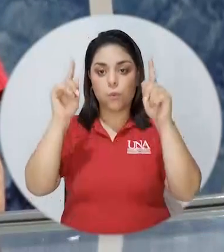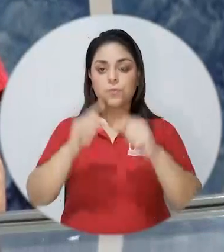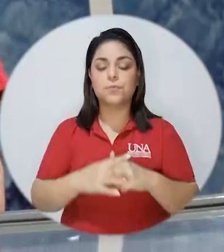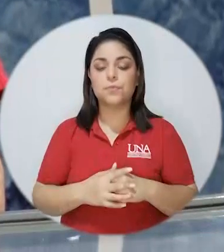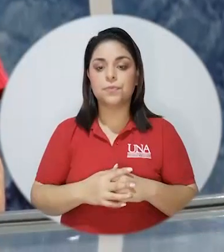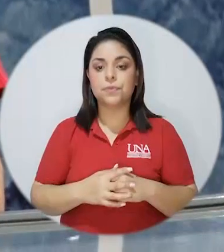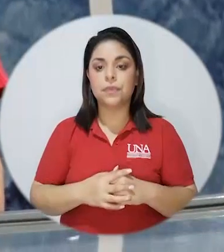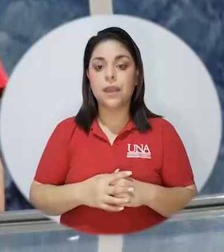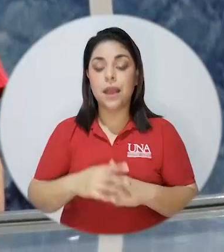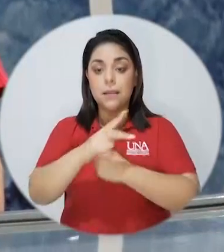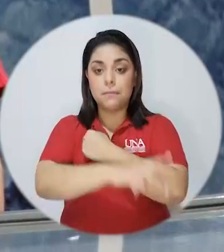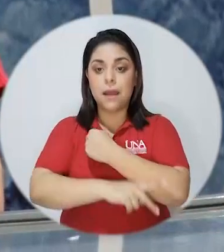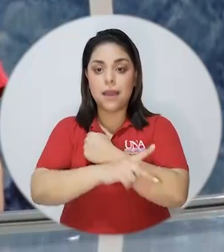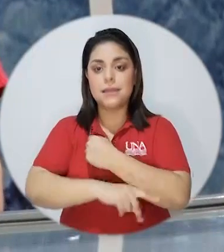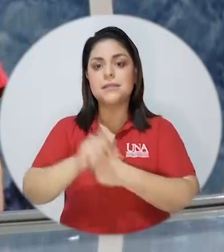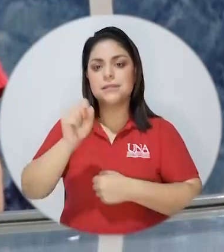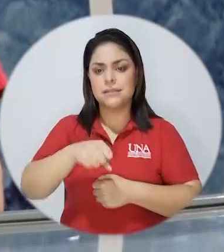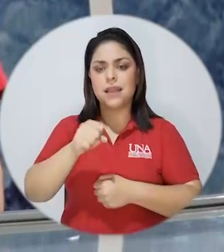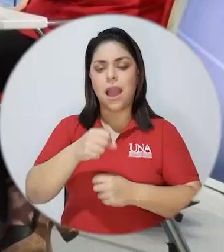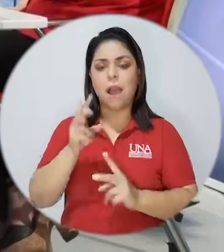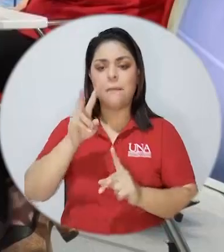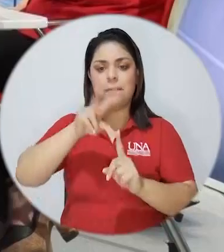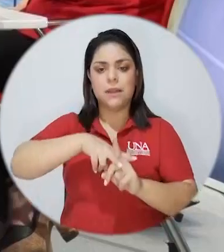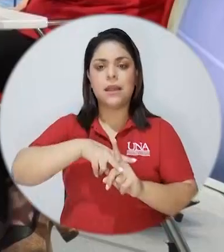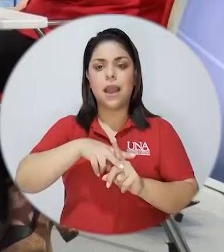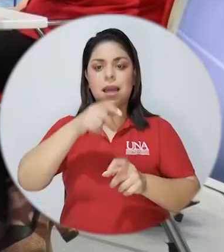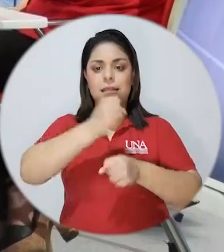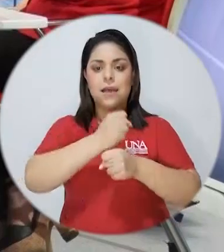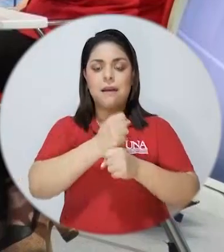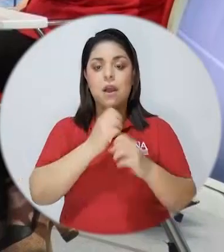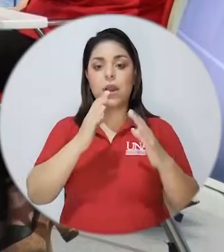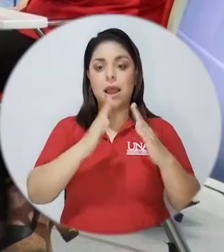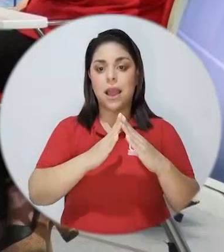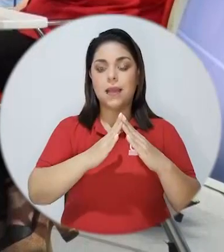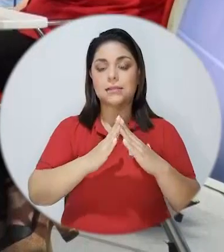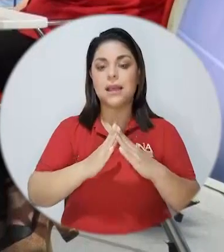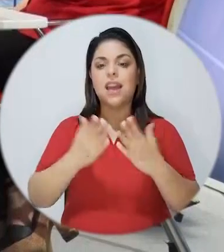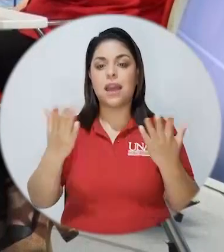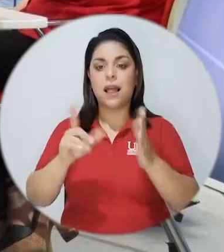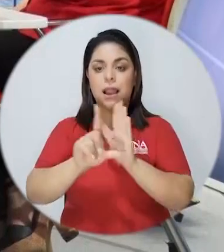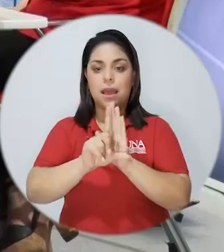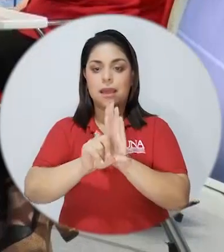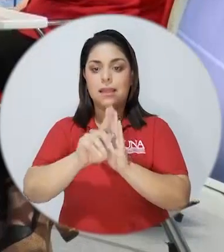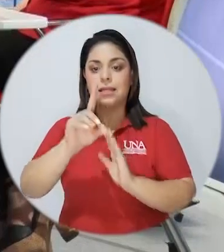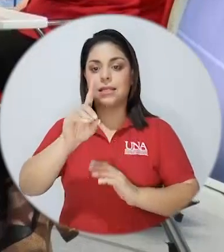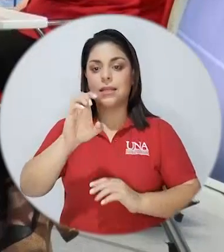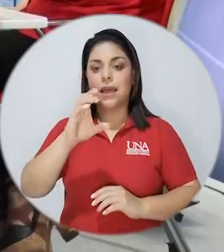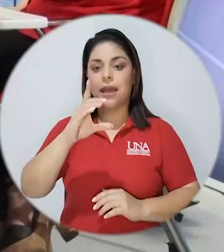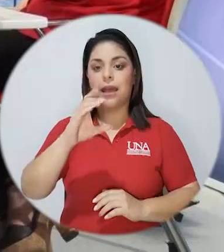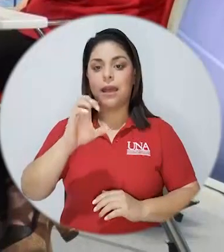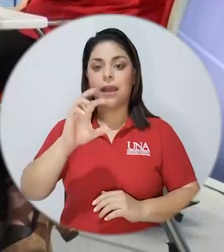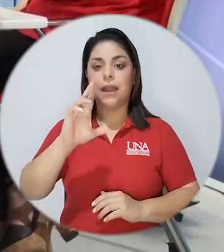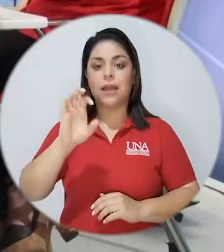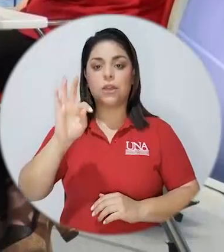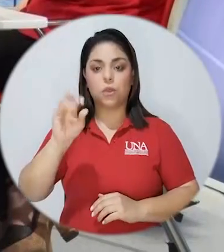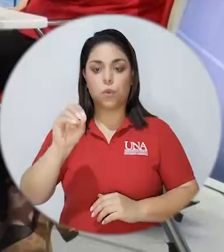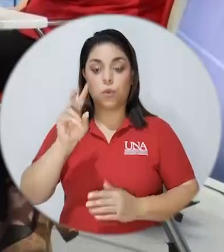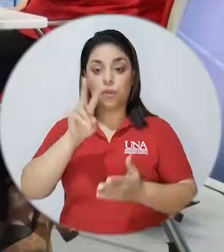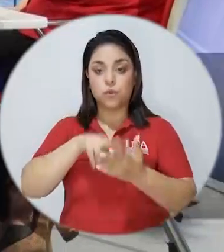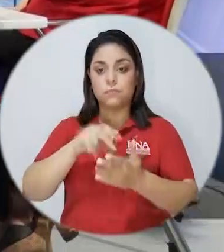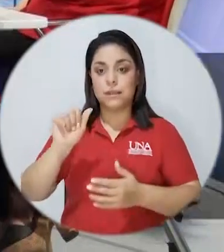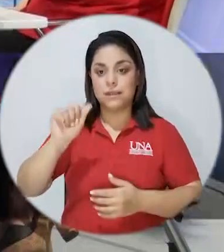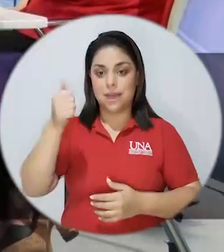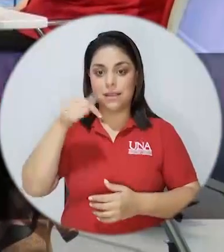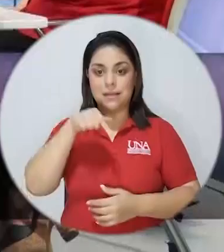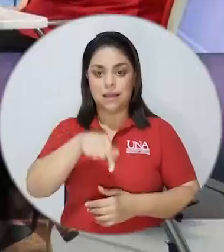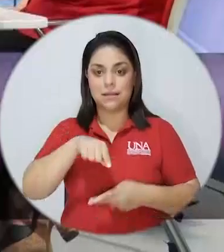igual aplicaba el teletrabajo mediante decretos. El primer decreto se da ya en el año 2003 y a partir de ahí